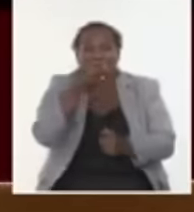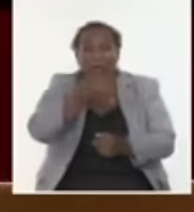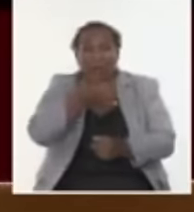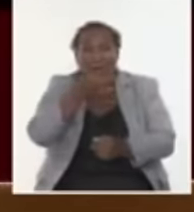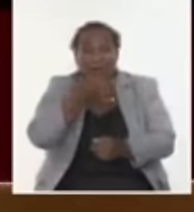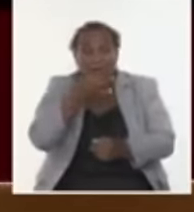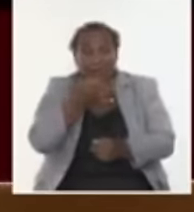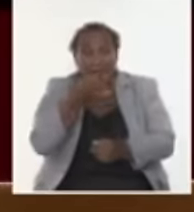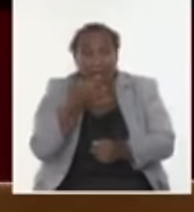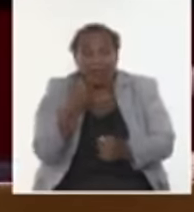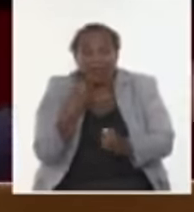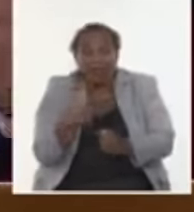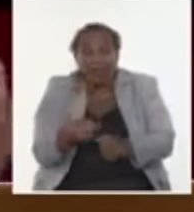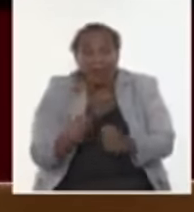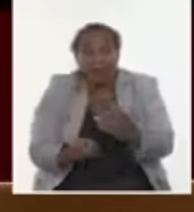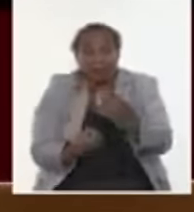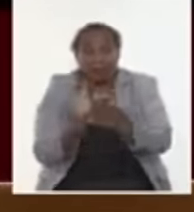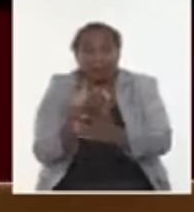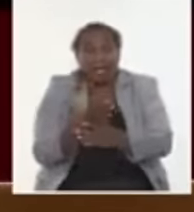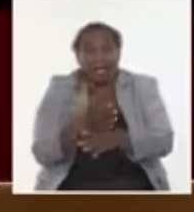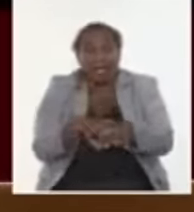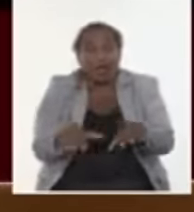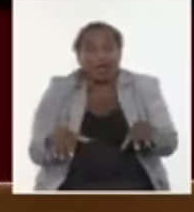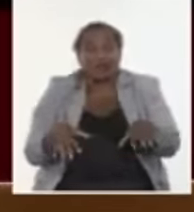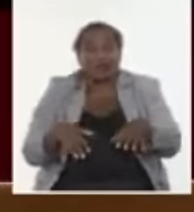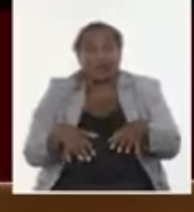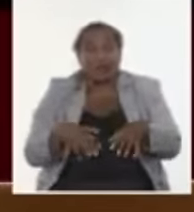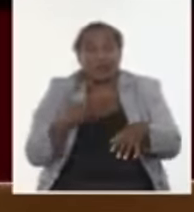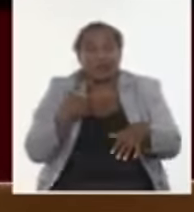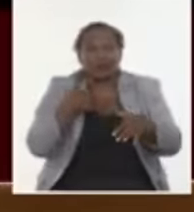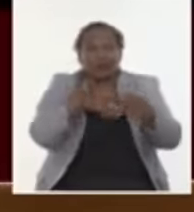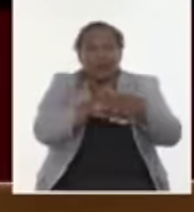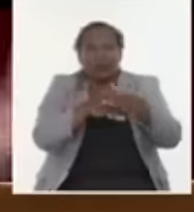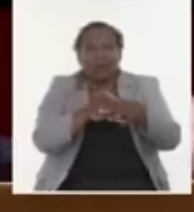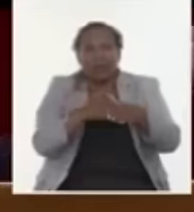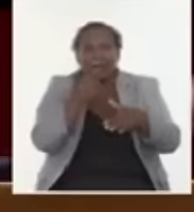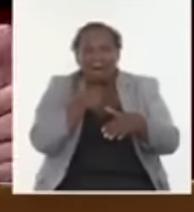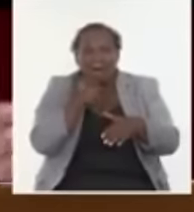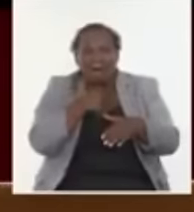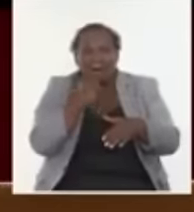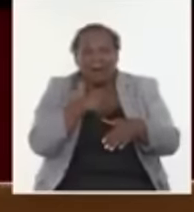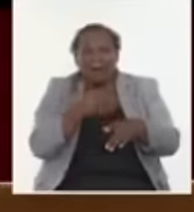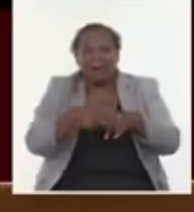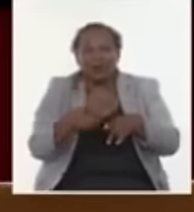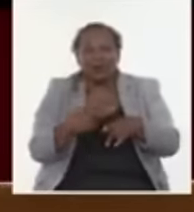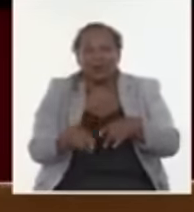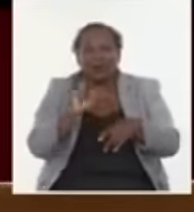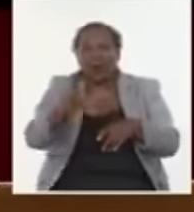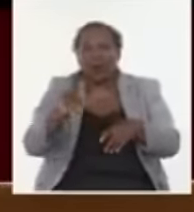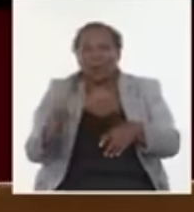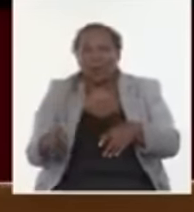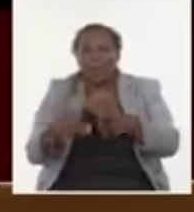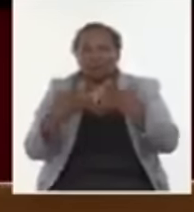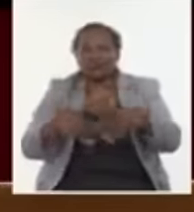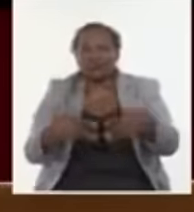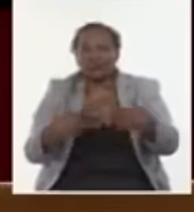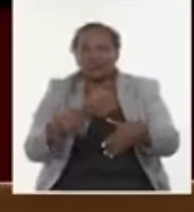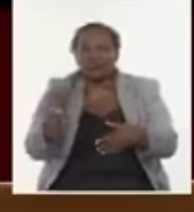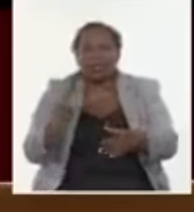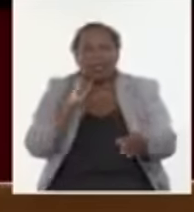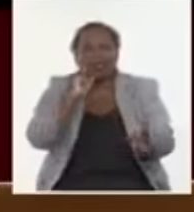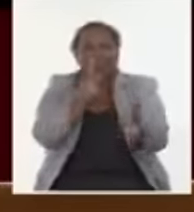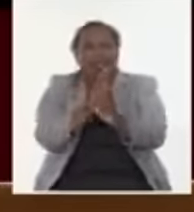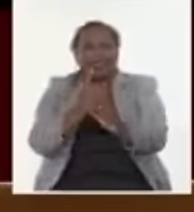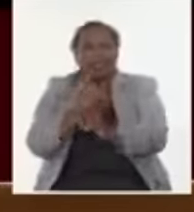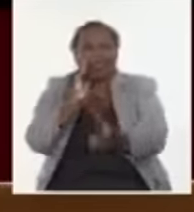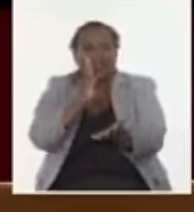creando condiciones para acopiar más desde el gobierno, más productos, comprar a los productores sus productos y poderlos